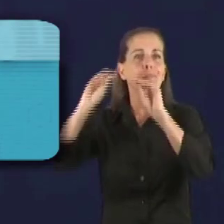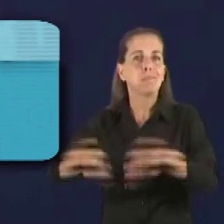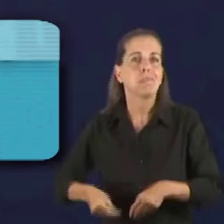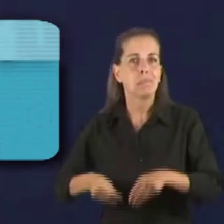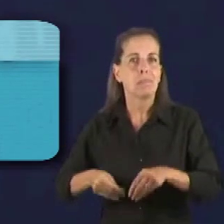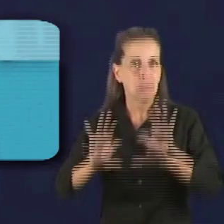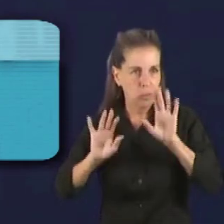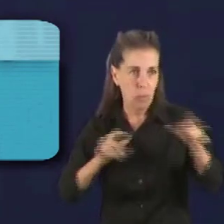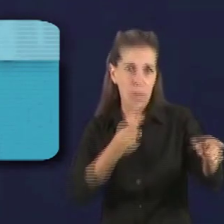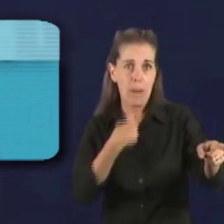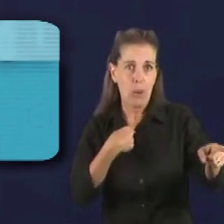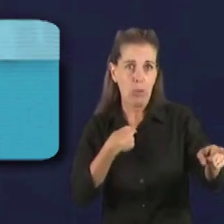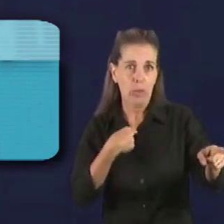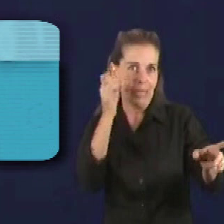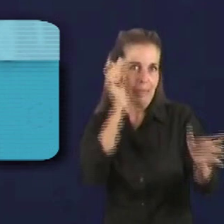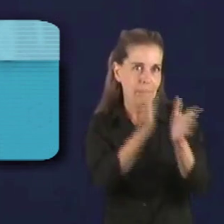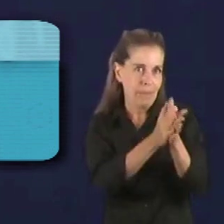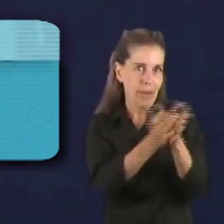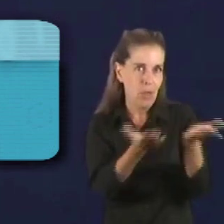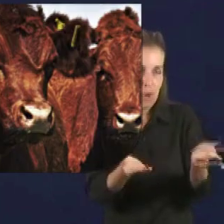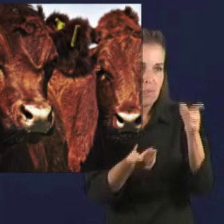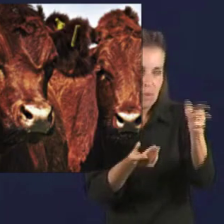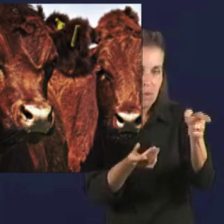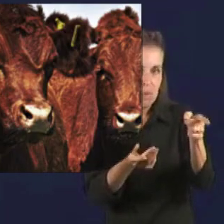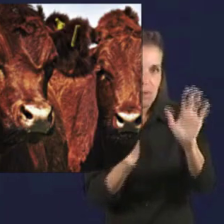tu pregunta. Perdón, Fabián,